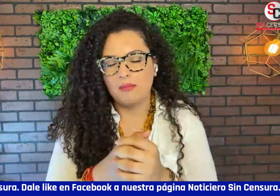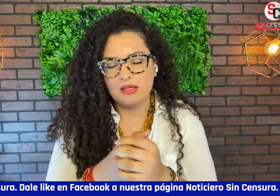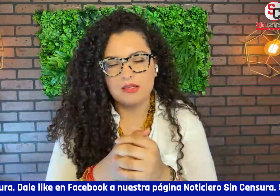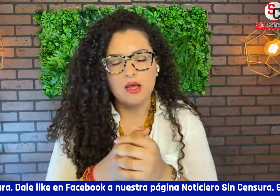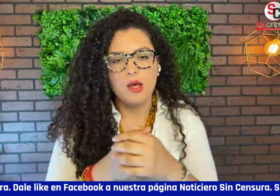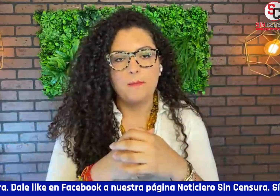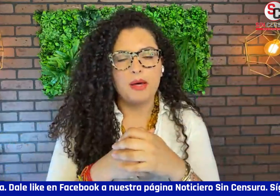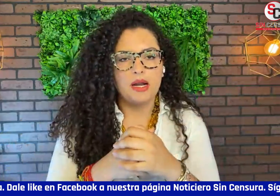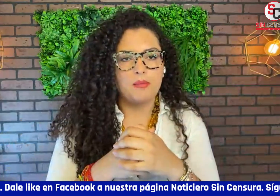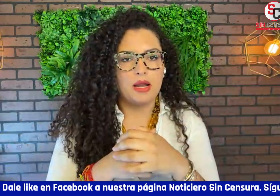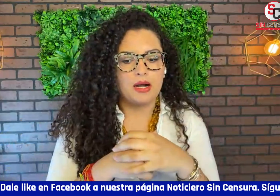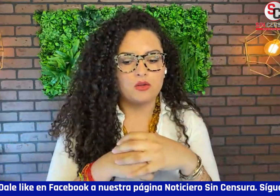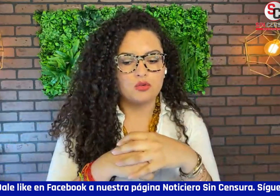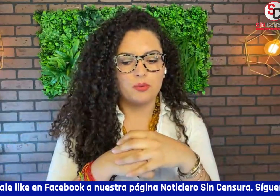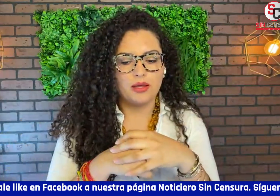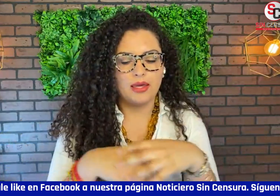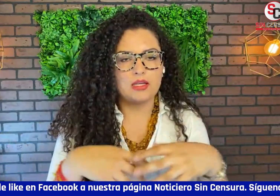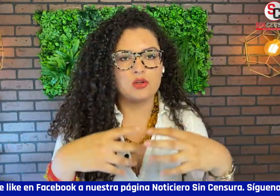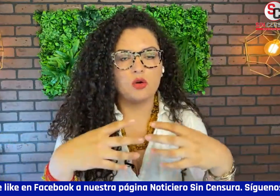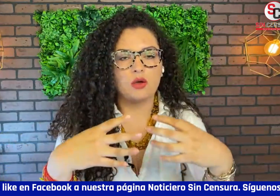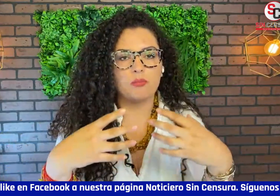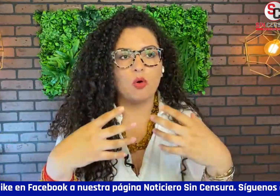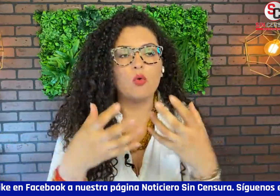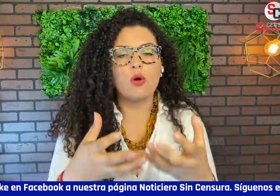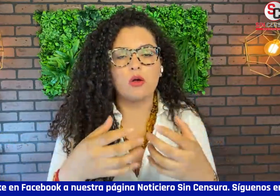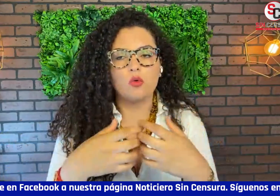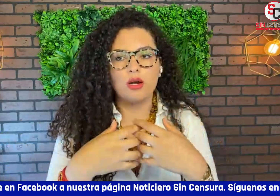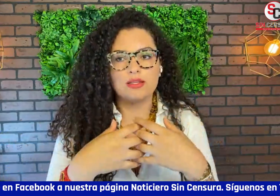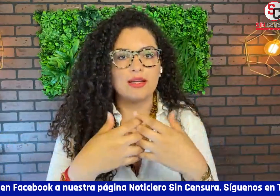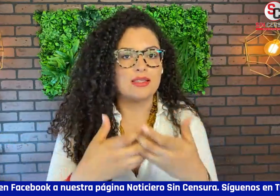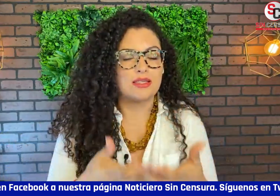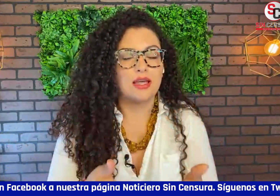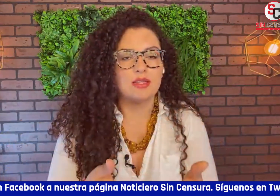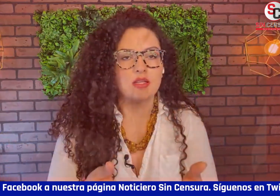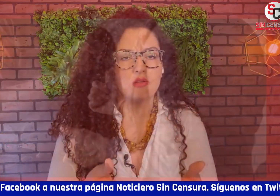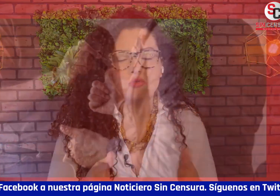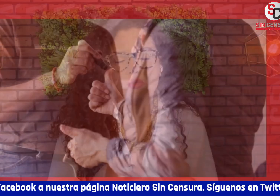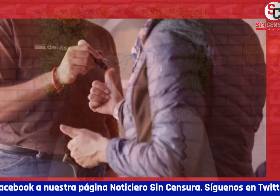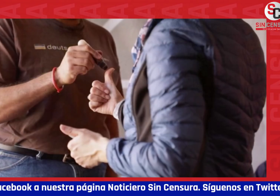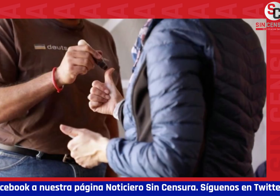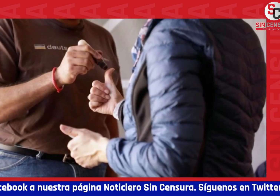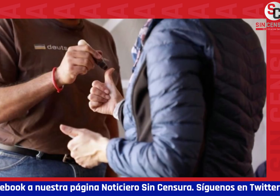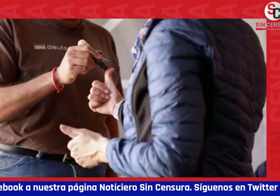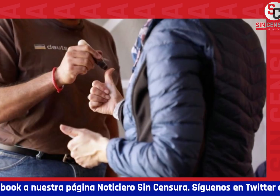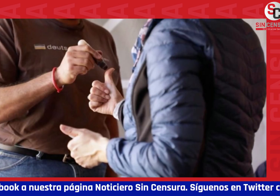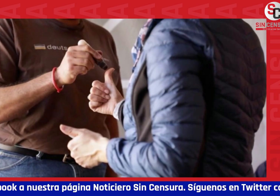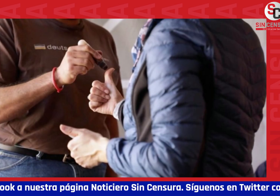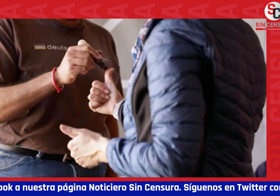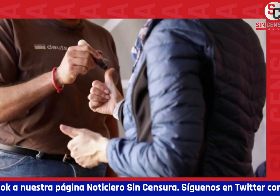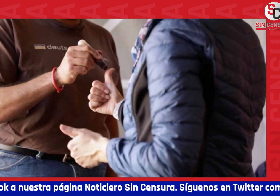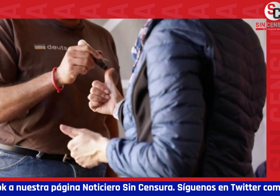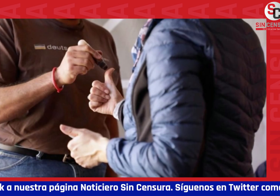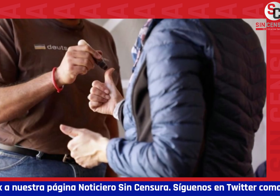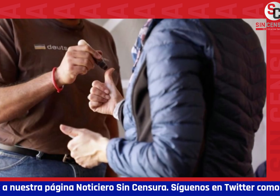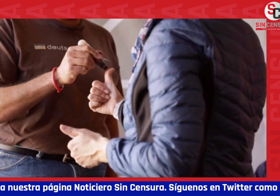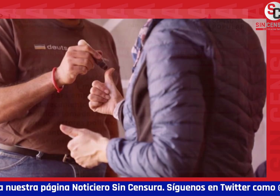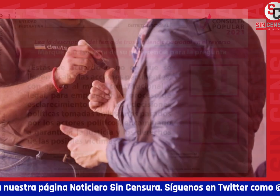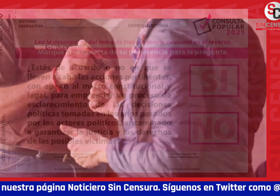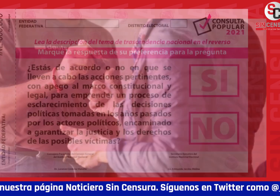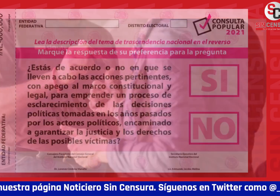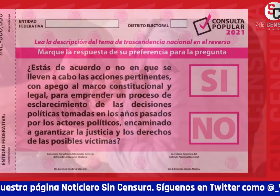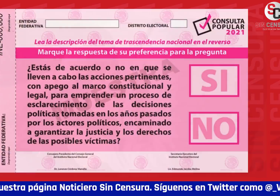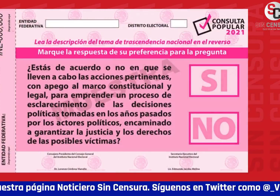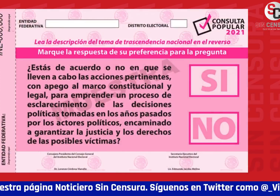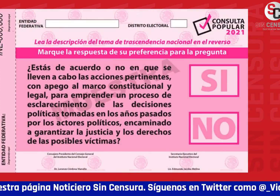Electoral jamás van a hablar sobre qué es lo que ocurre o cuál es la necesidad de esta consulta. No lo van a hacer. Para ellos